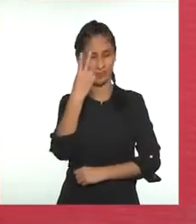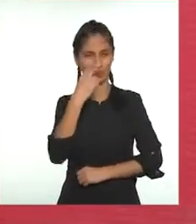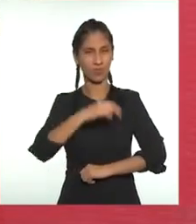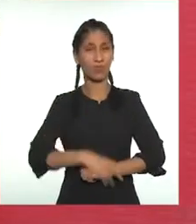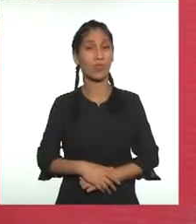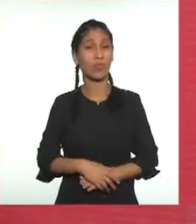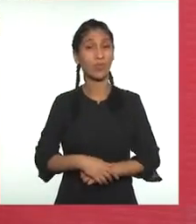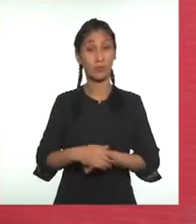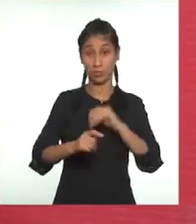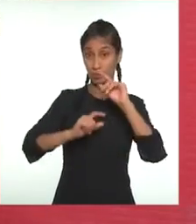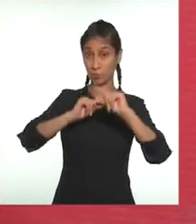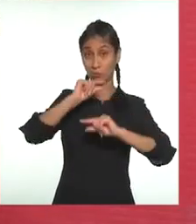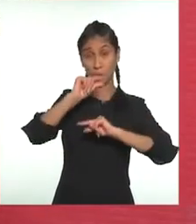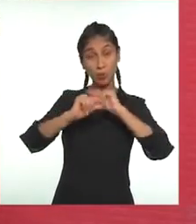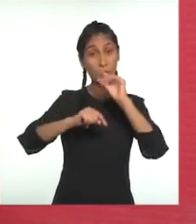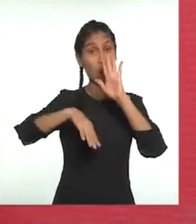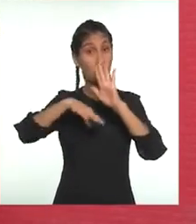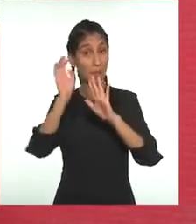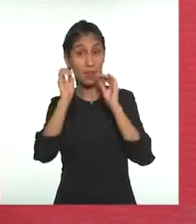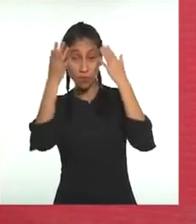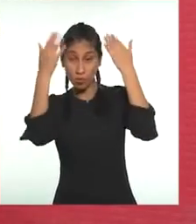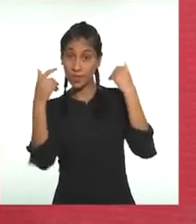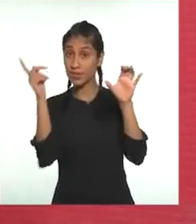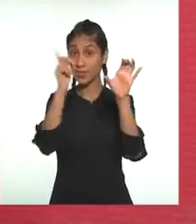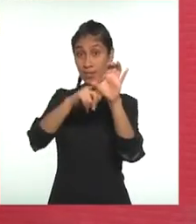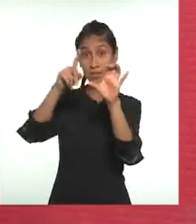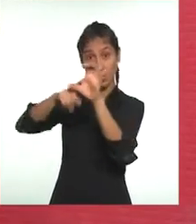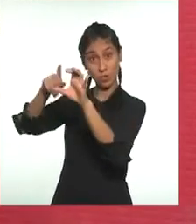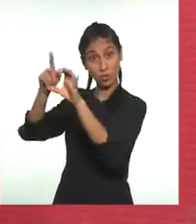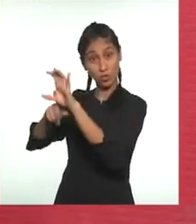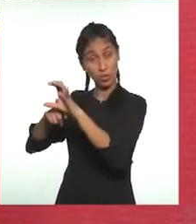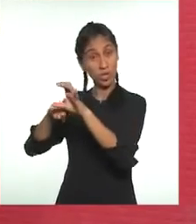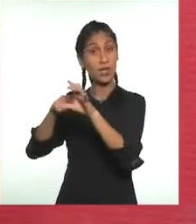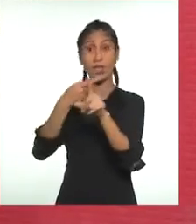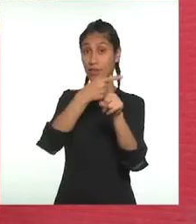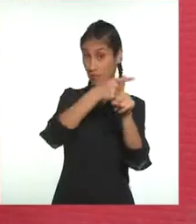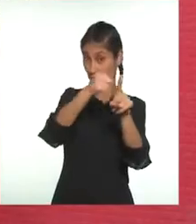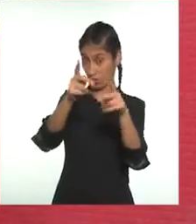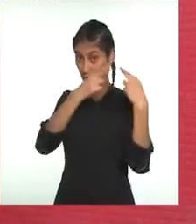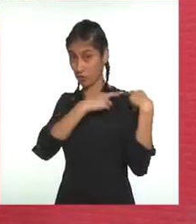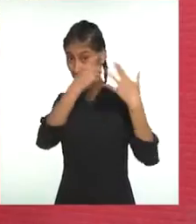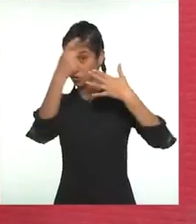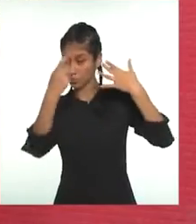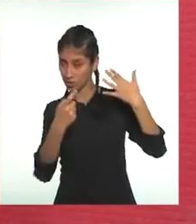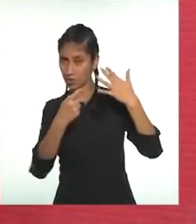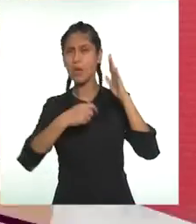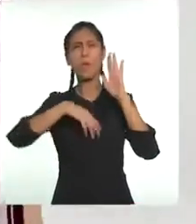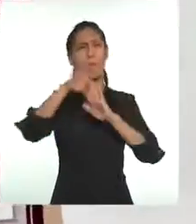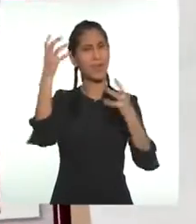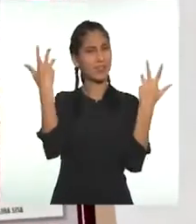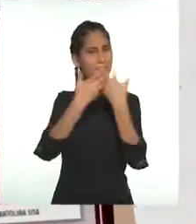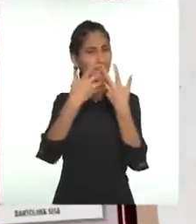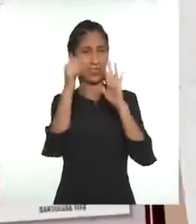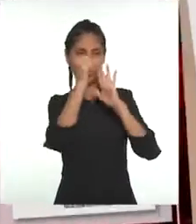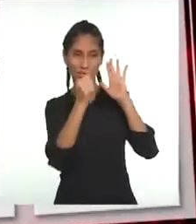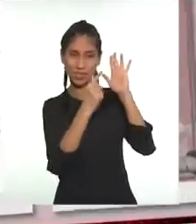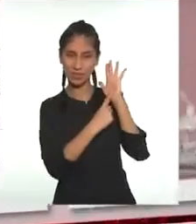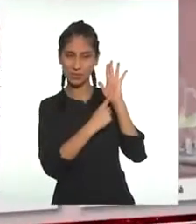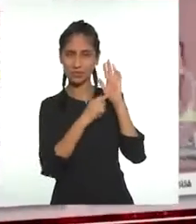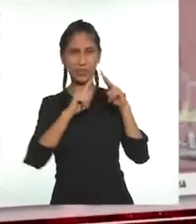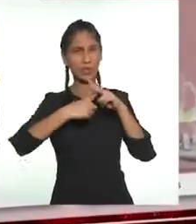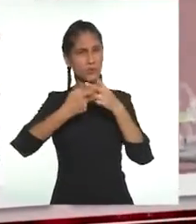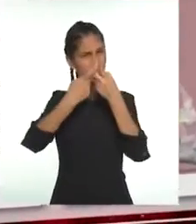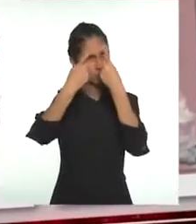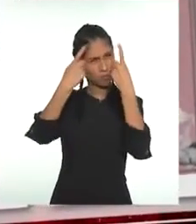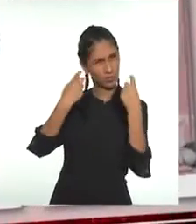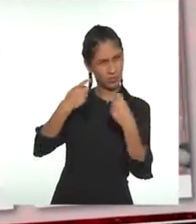así. Conforme más se reconoce la participación de las mujeres en los ámbitos ciudadanos, más se representan en el arte. Empiezo a